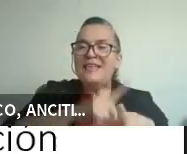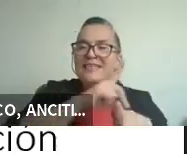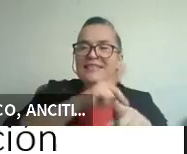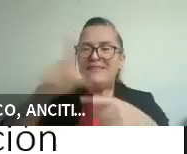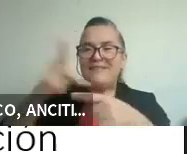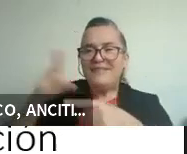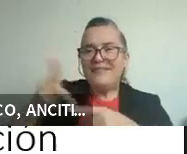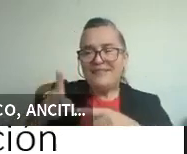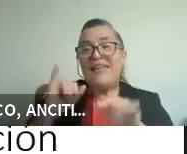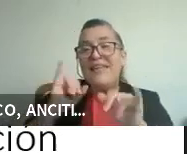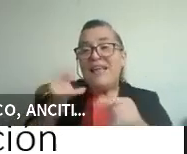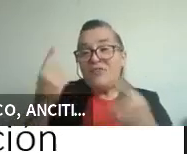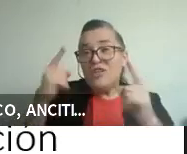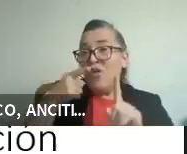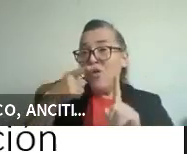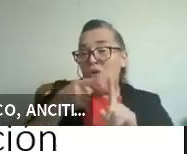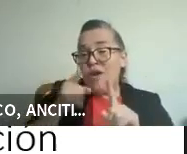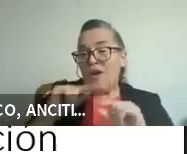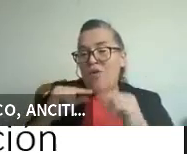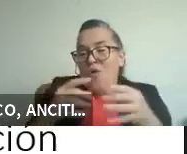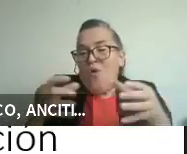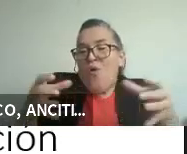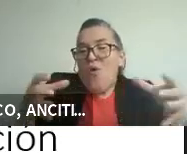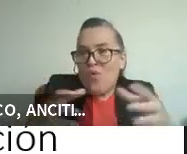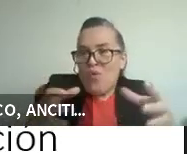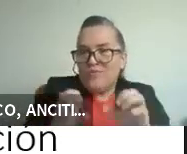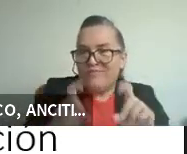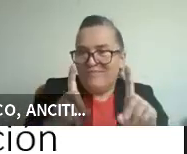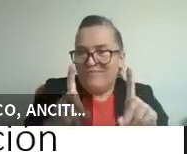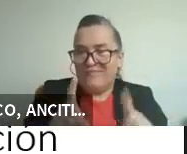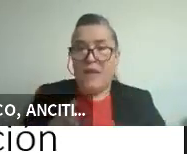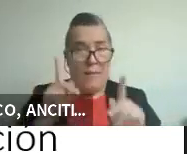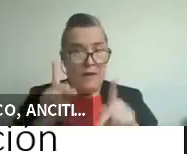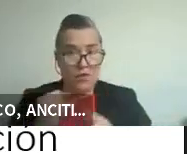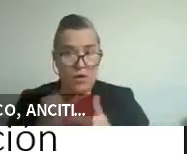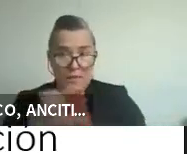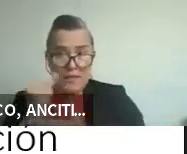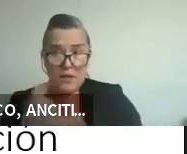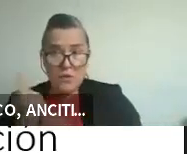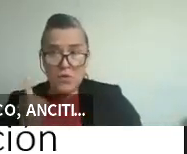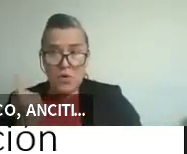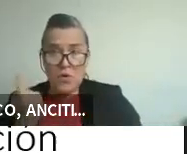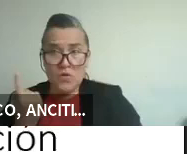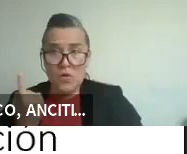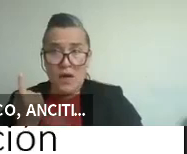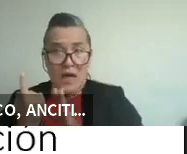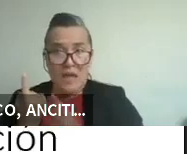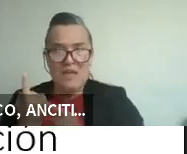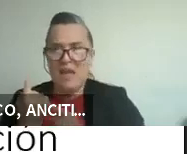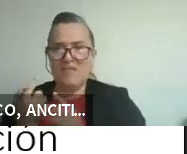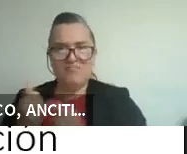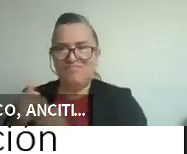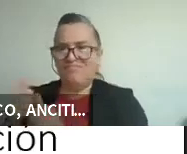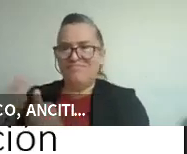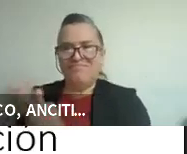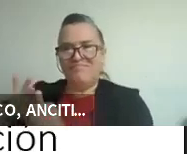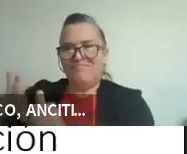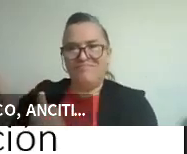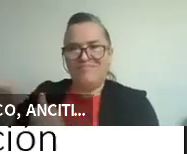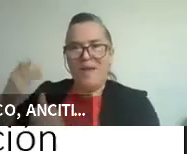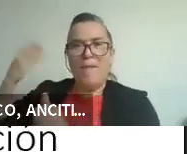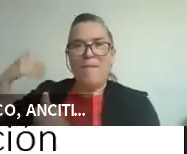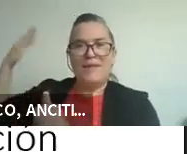académicos ya la persona investigadora que trabaja sola va quedando más en el pasado y ahora la investigación se hace